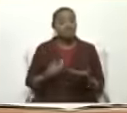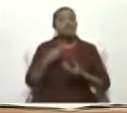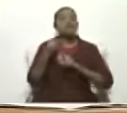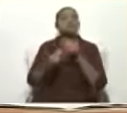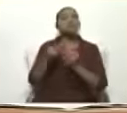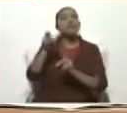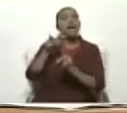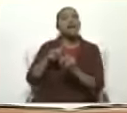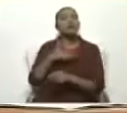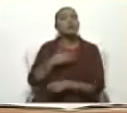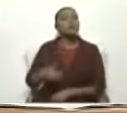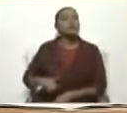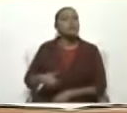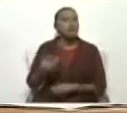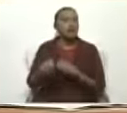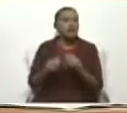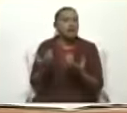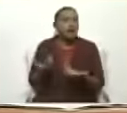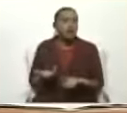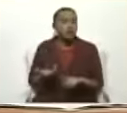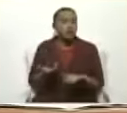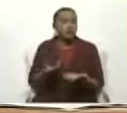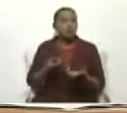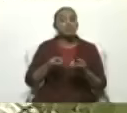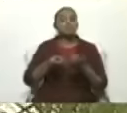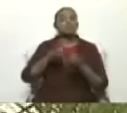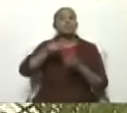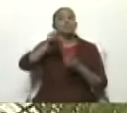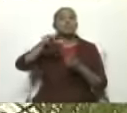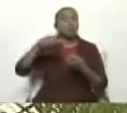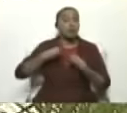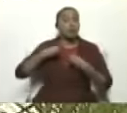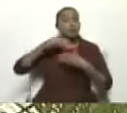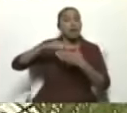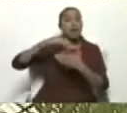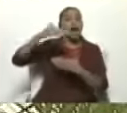Todos los que andan por fuera, bueno, que era una misión